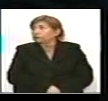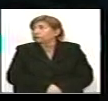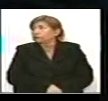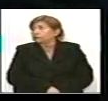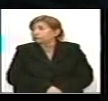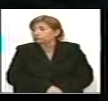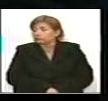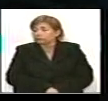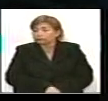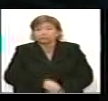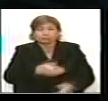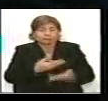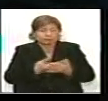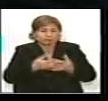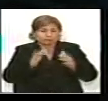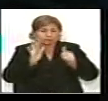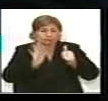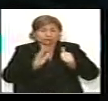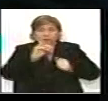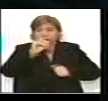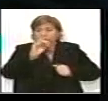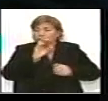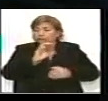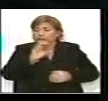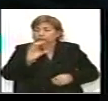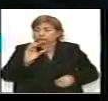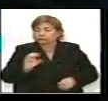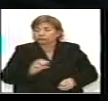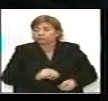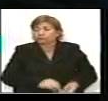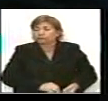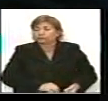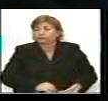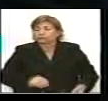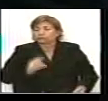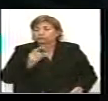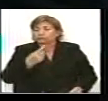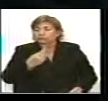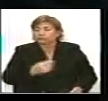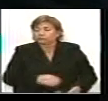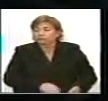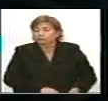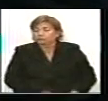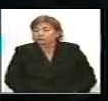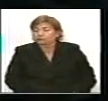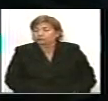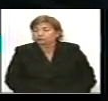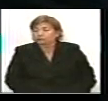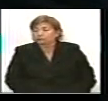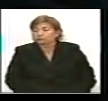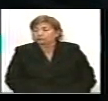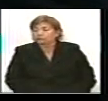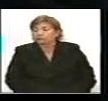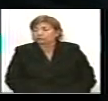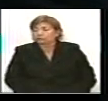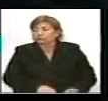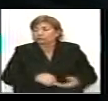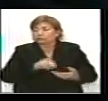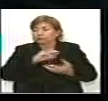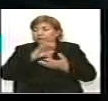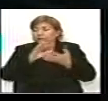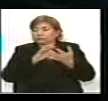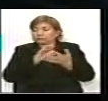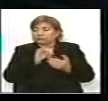A la siguiente, por favor. Este es el plan. Ahí están las 61 estaciones. Las primeras, el Cenami las prioriza como estado muy